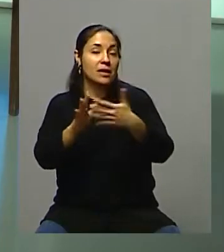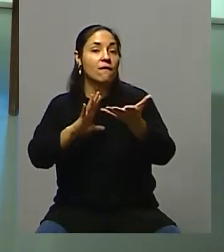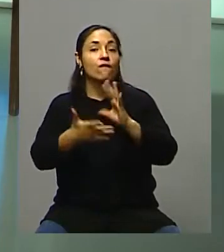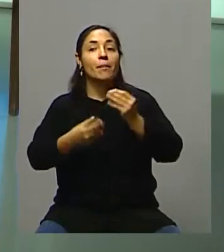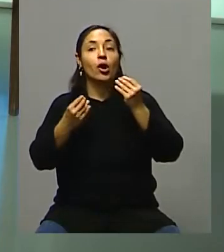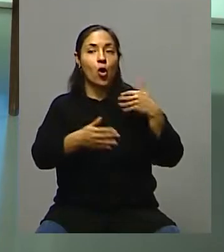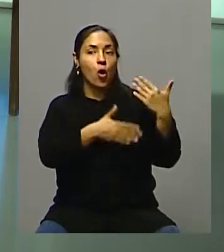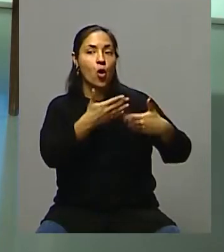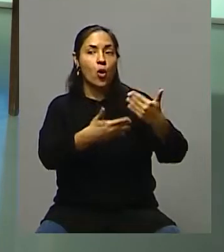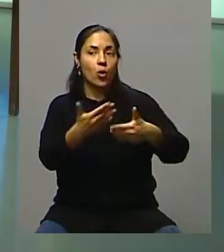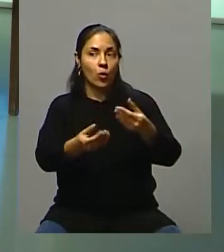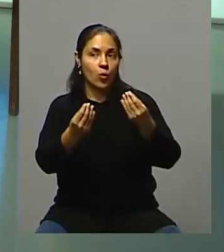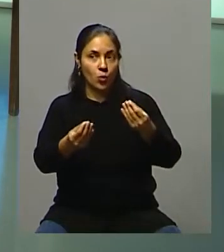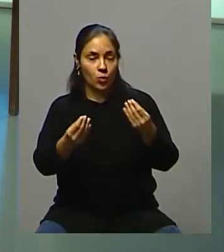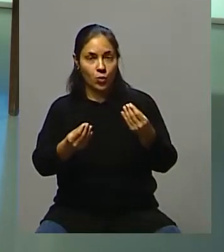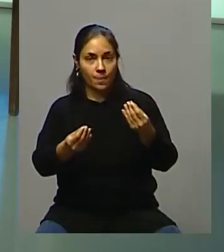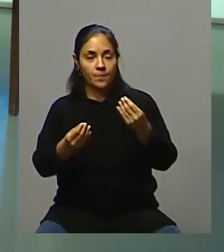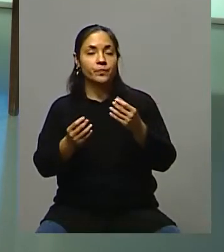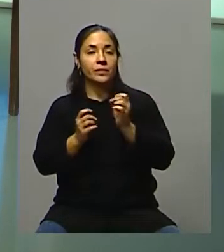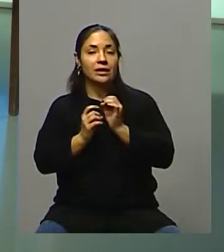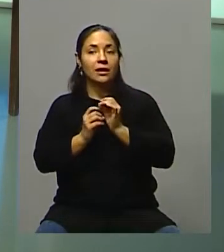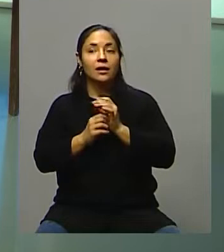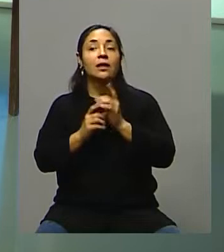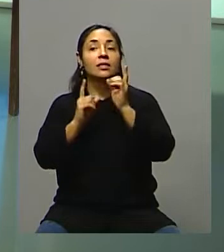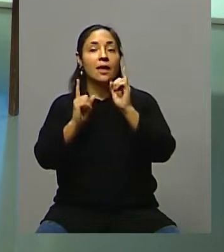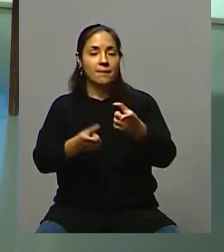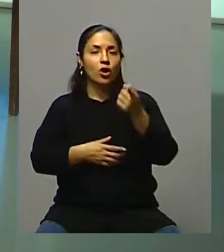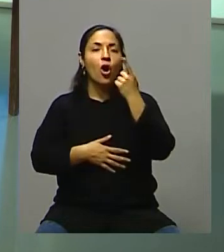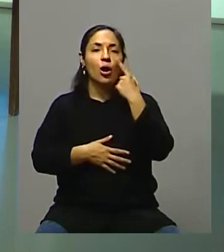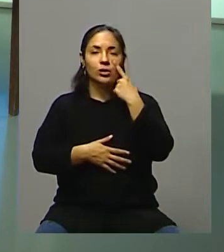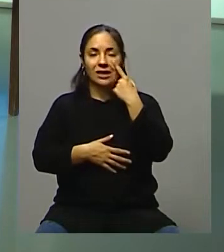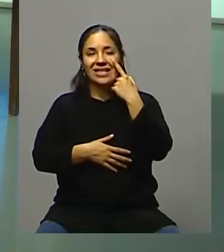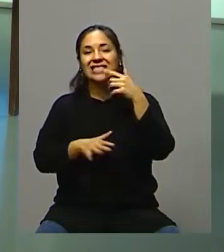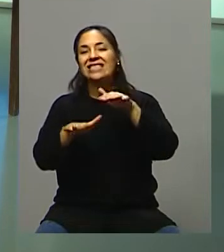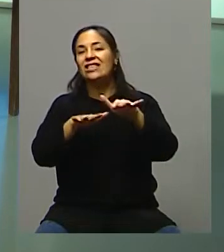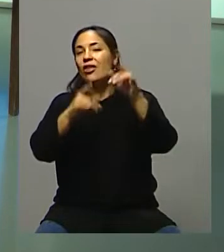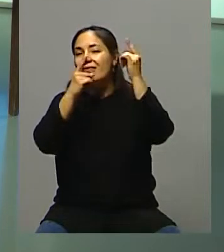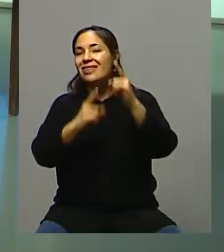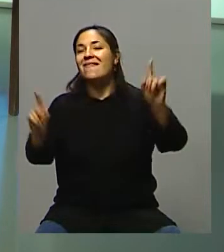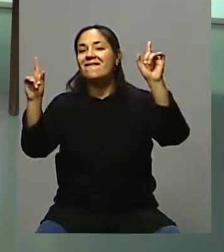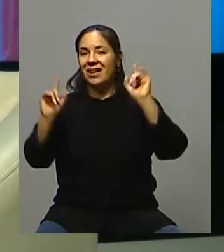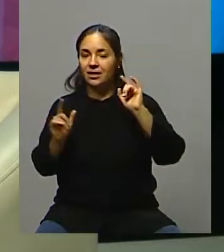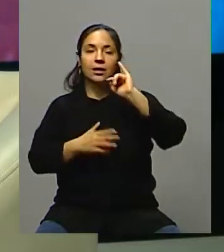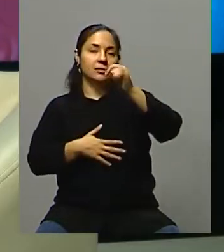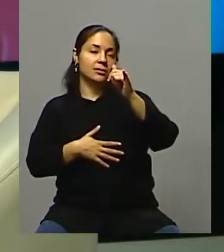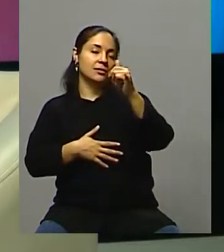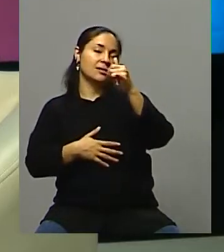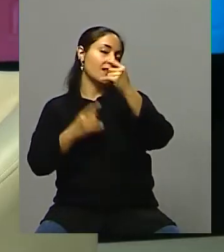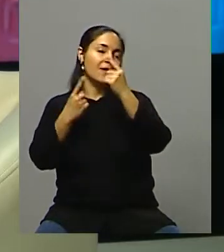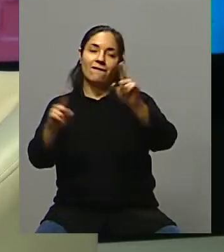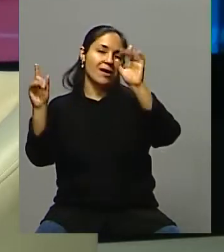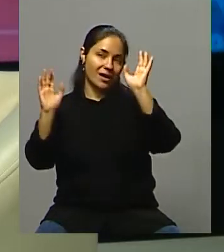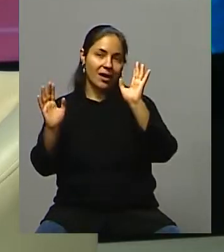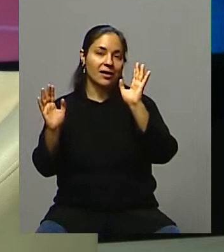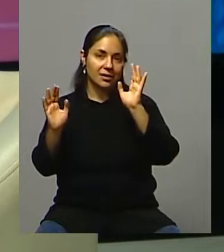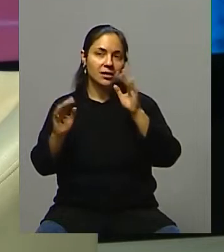dando el número de casos, pero también diferenciar que la situación es distinta, Sí, ¿no? sí, es muy distinto y creo que todavía